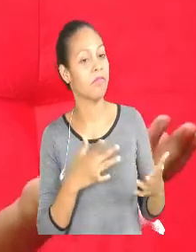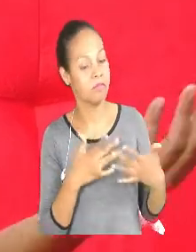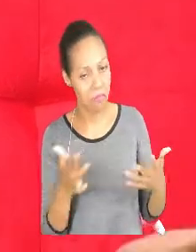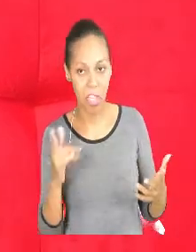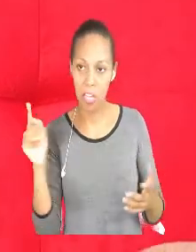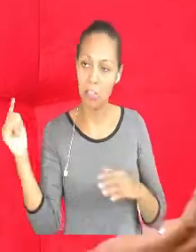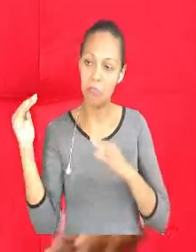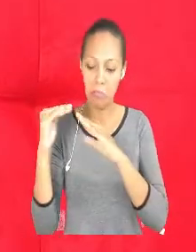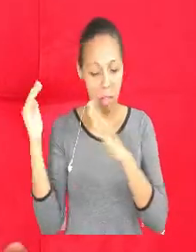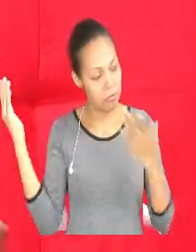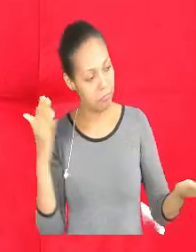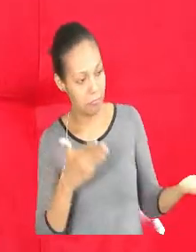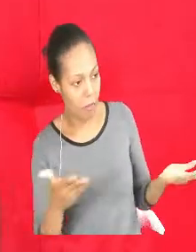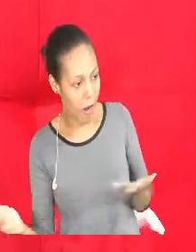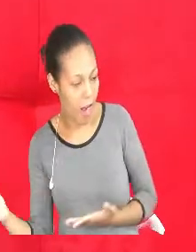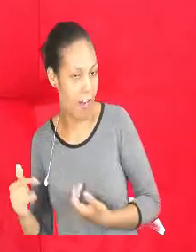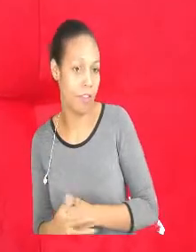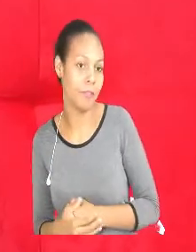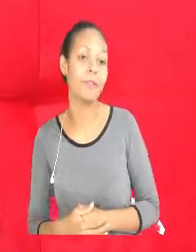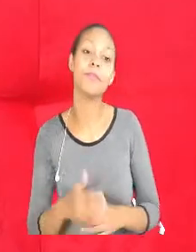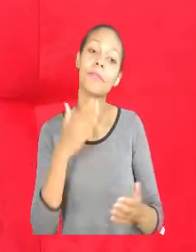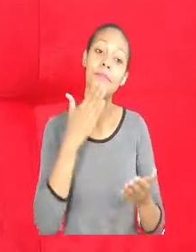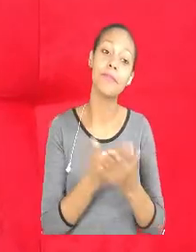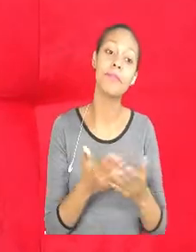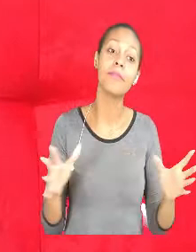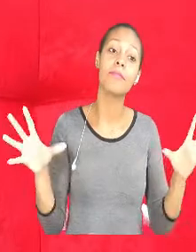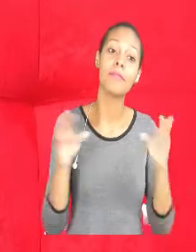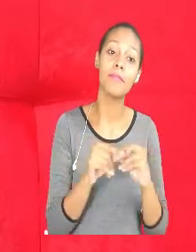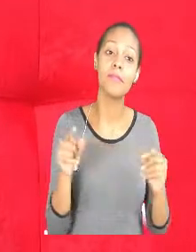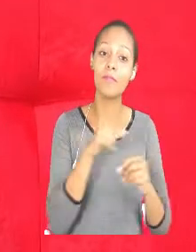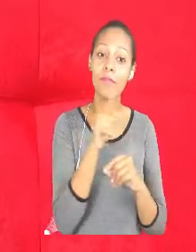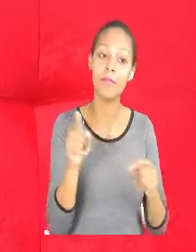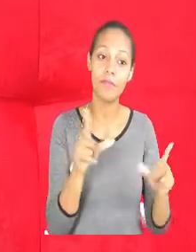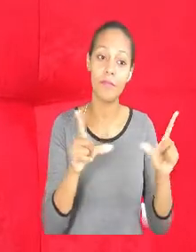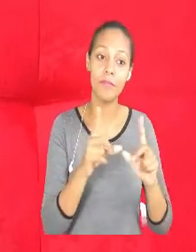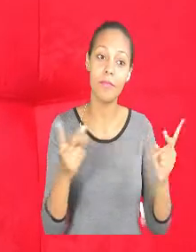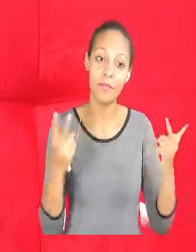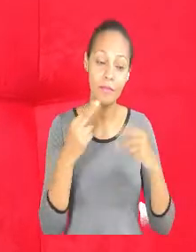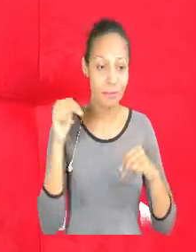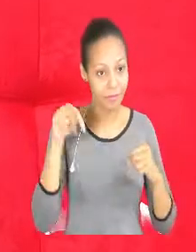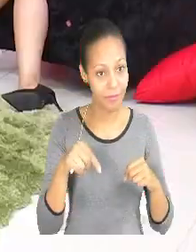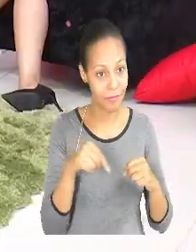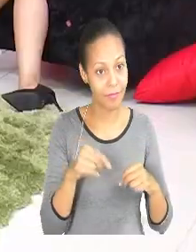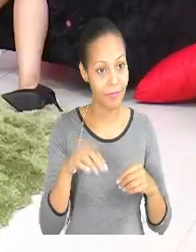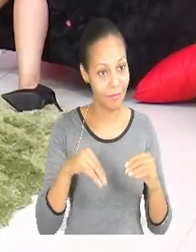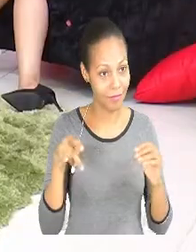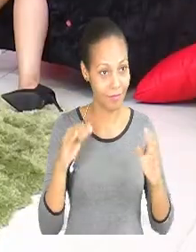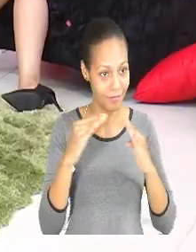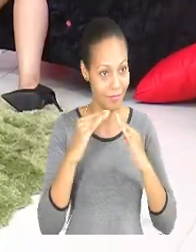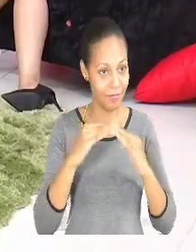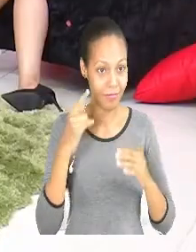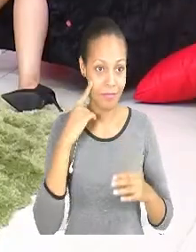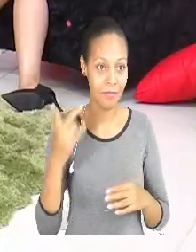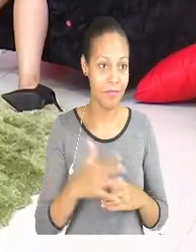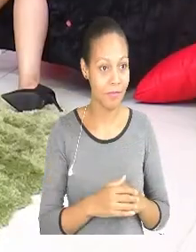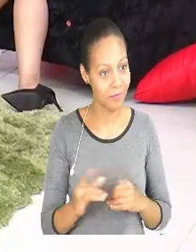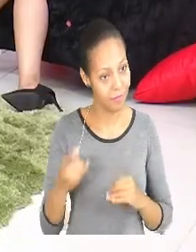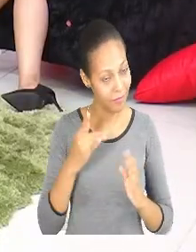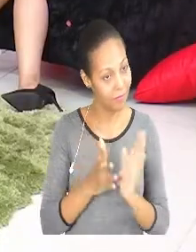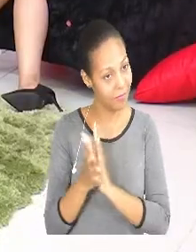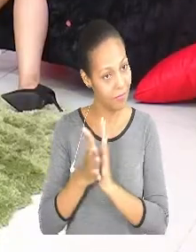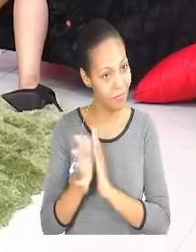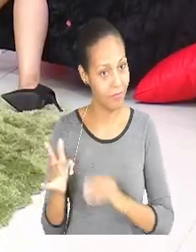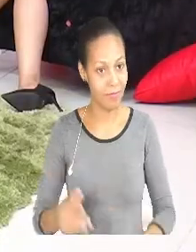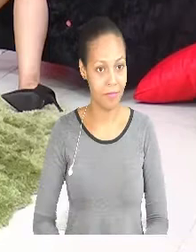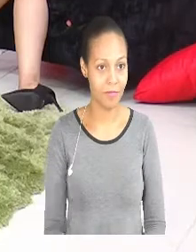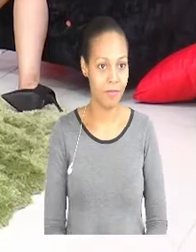Cultural para ofrecernos. Muchas gracias a todas las personas, gracias, que están aquí conectadas con nosotros en casa. ¿Quieres dejarle algún mensaje? Para